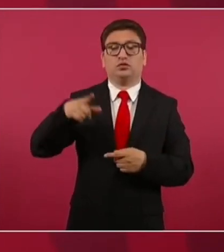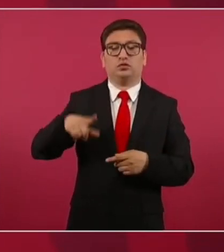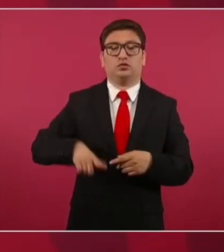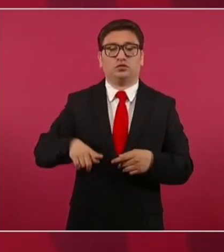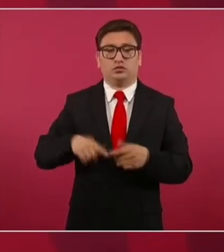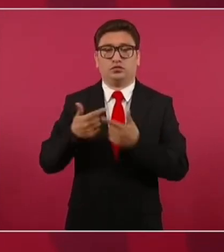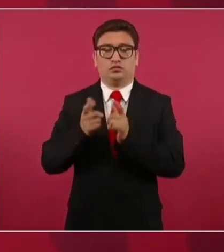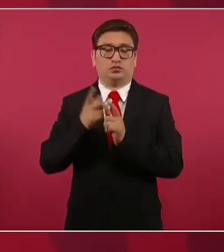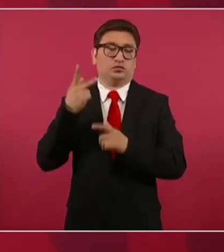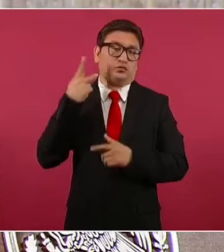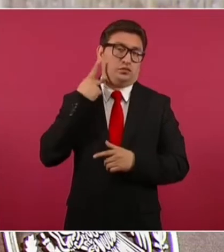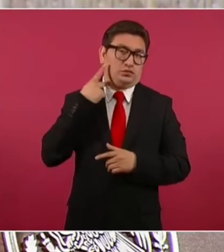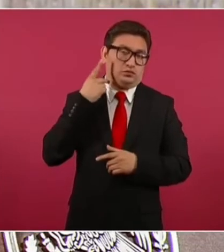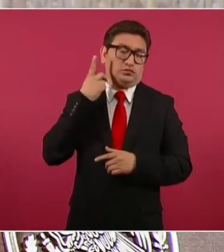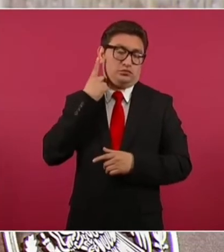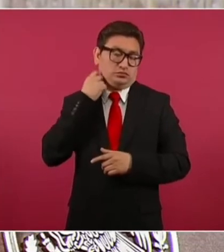del PAN